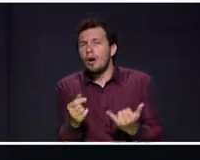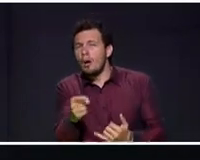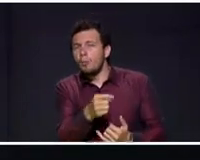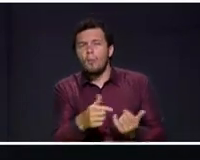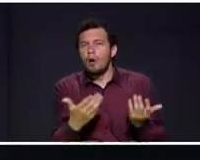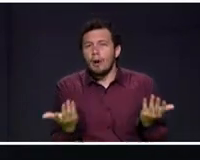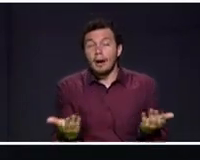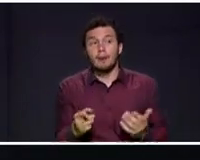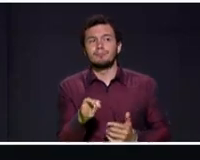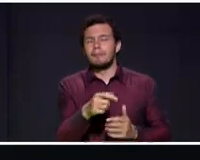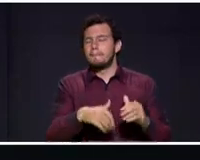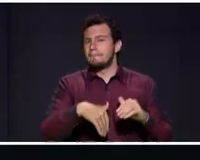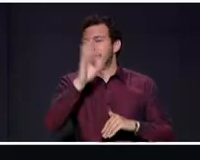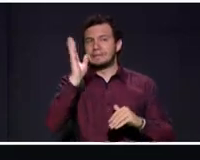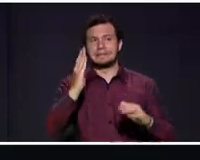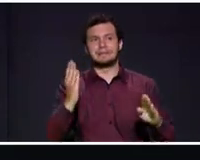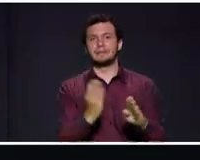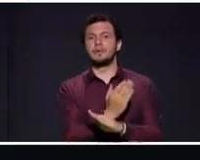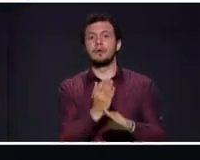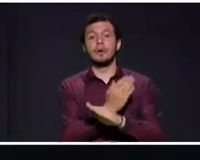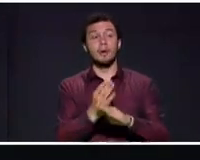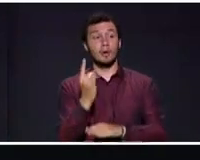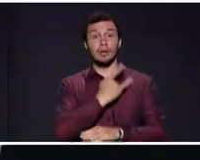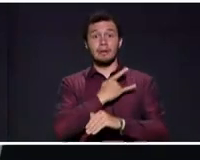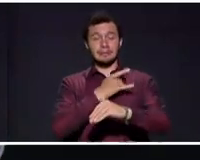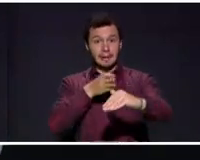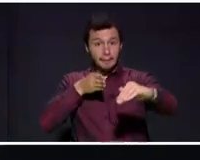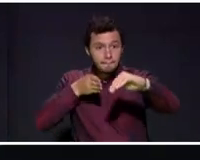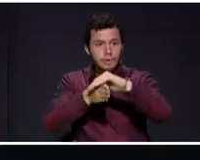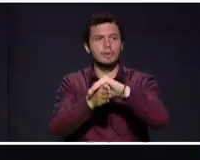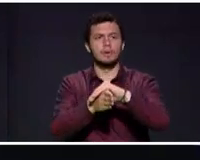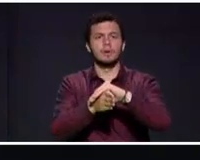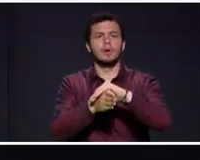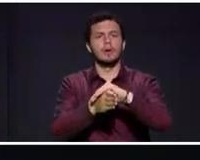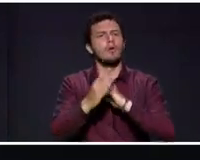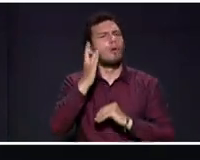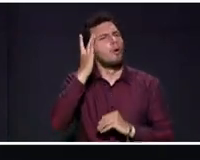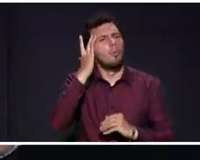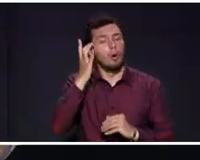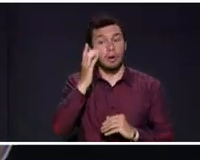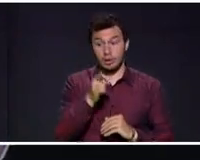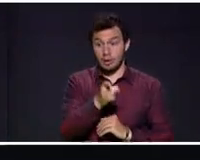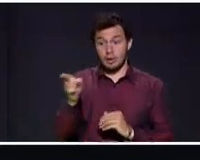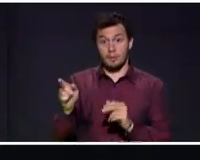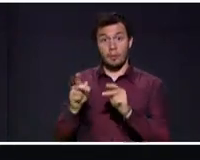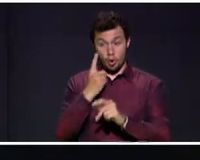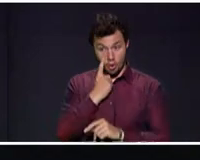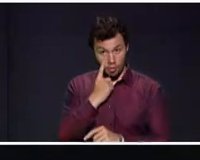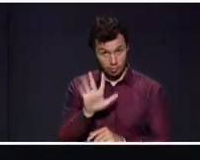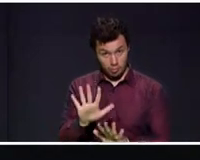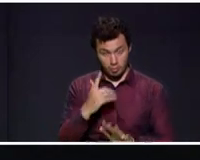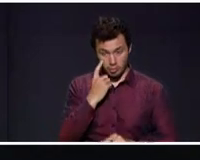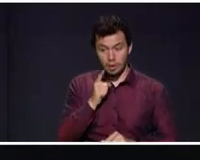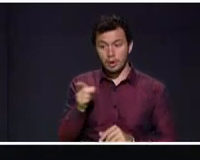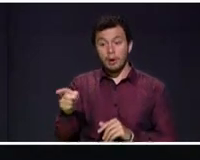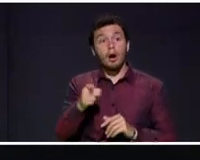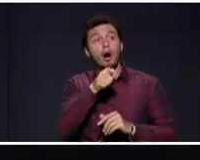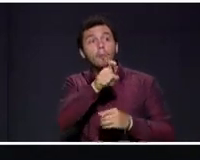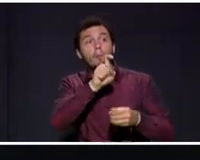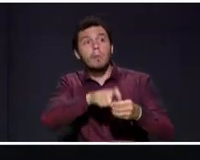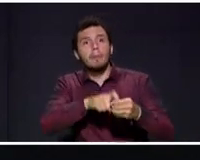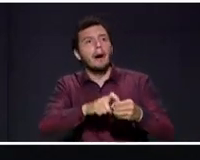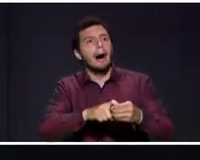de acceso a la universidad pero no porque la gente no quiera ojo pues no porque no haya cupos para